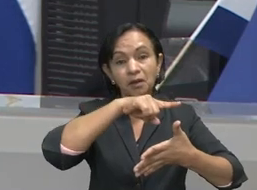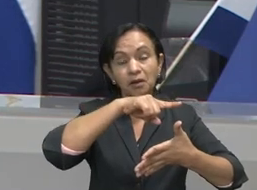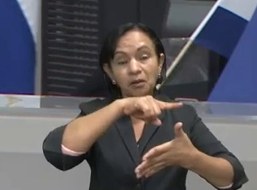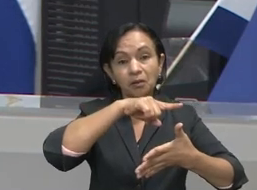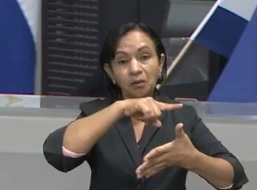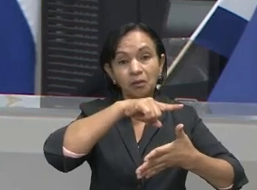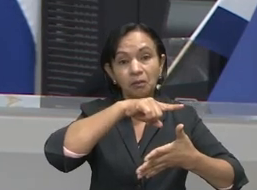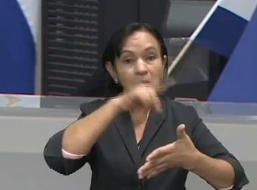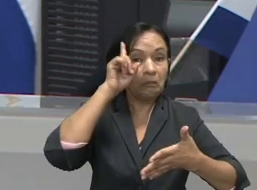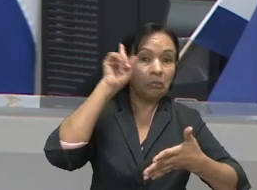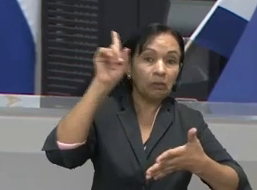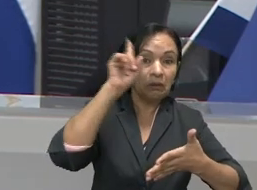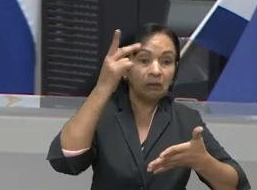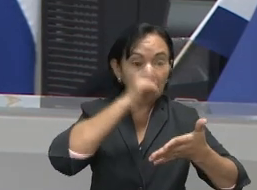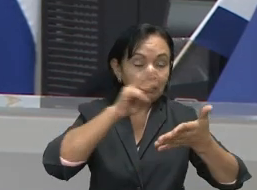salvajes.